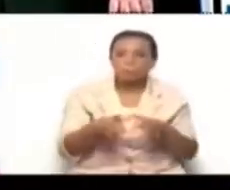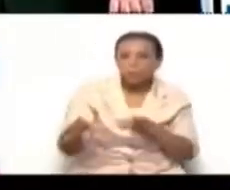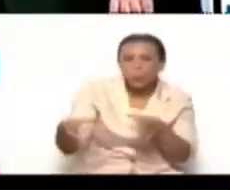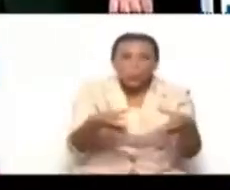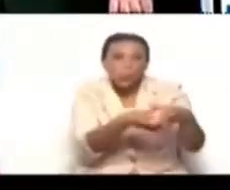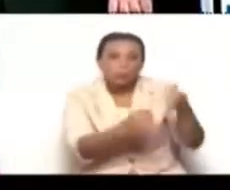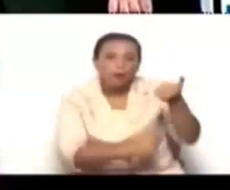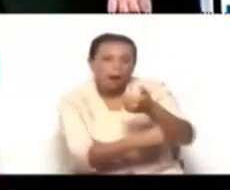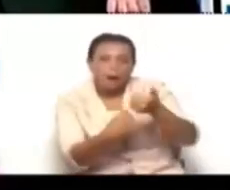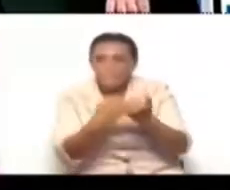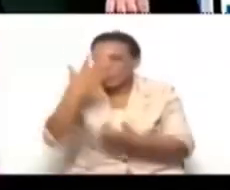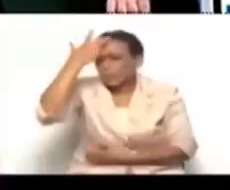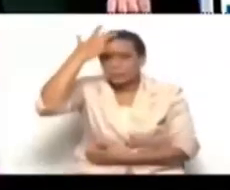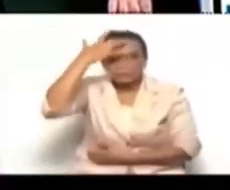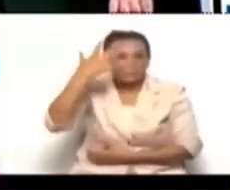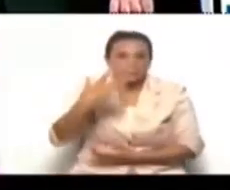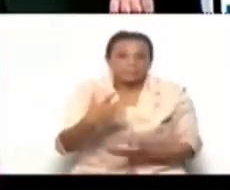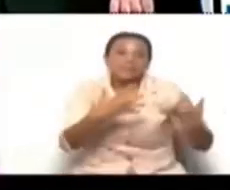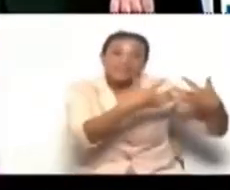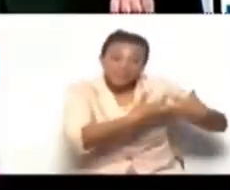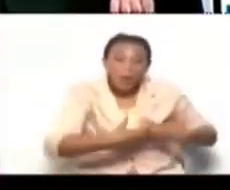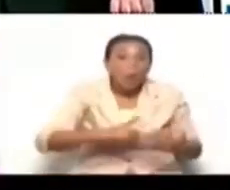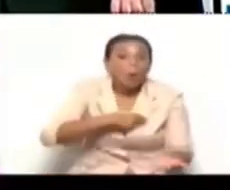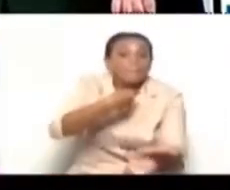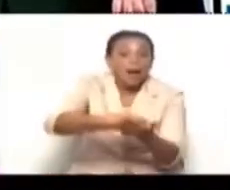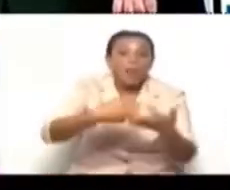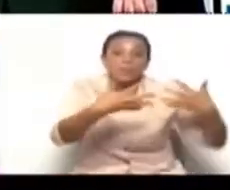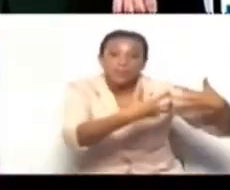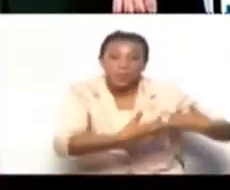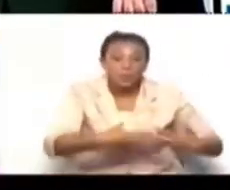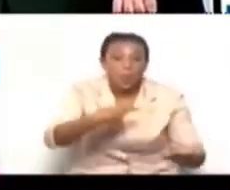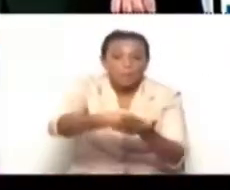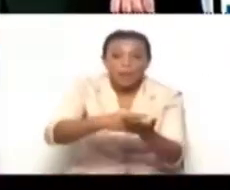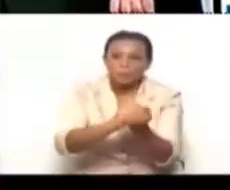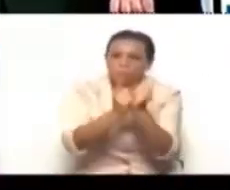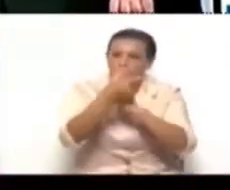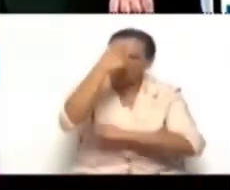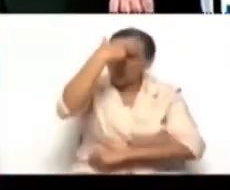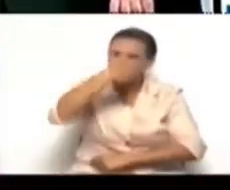esos grupos financiados por los Estados Unidos, los convierten en